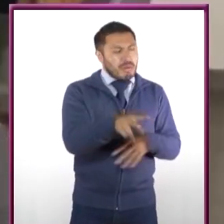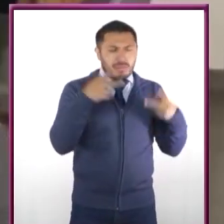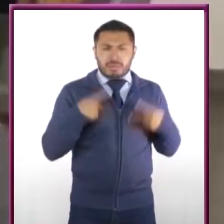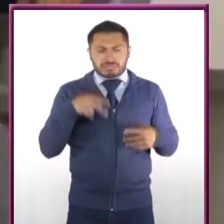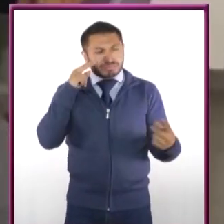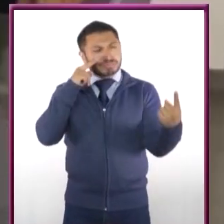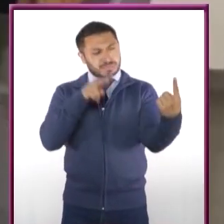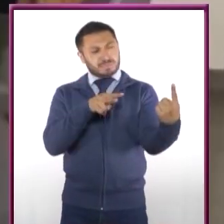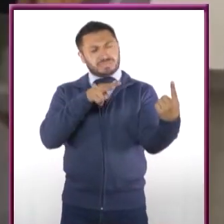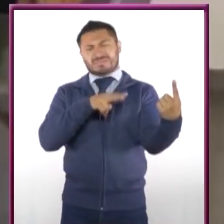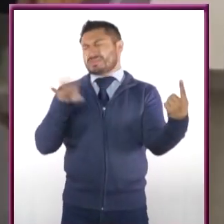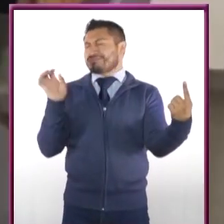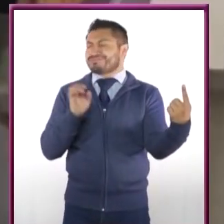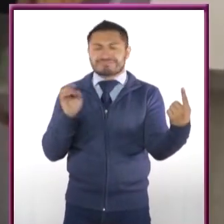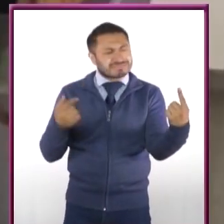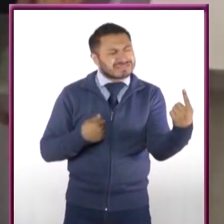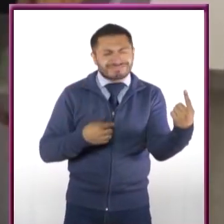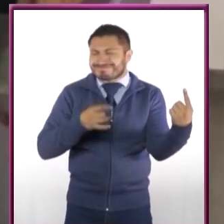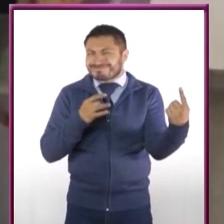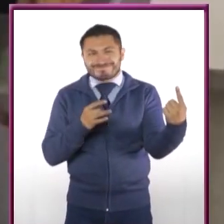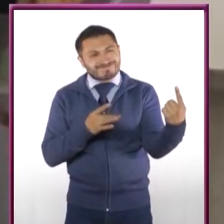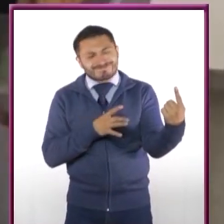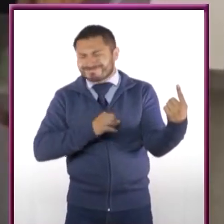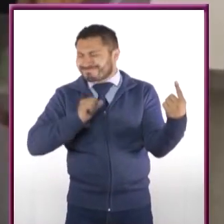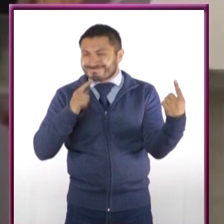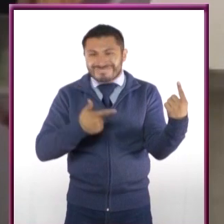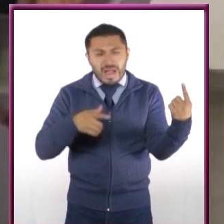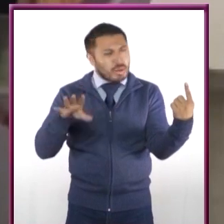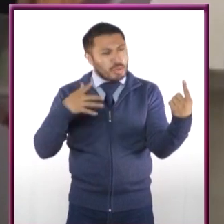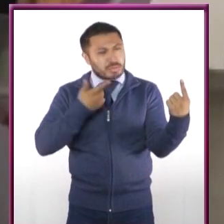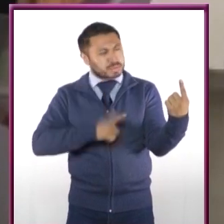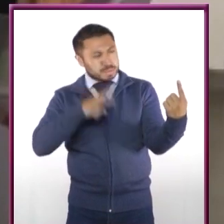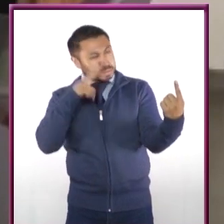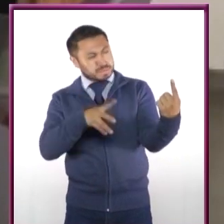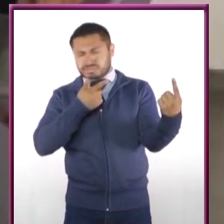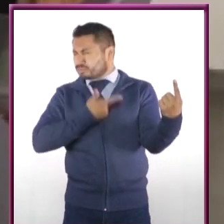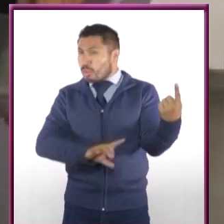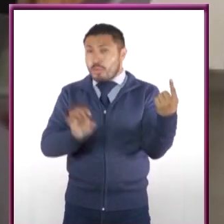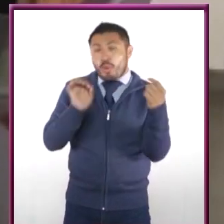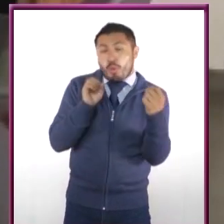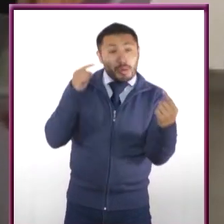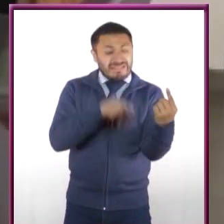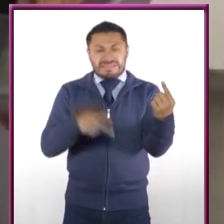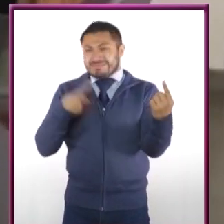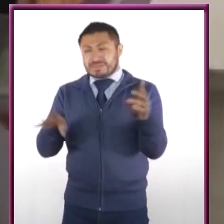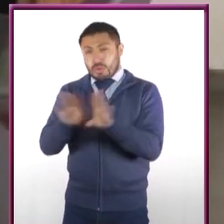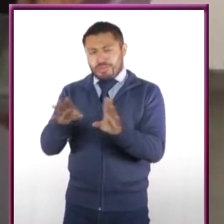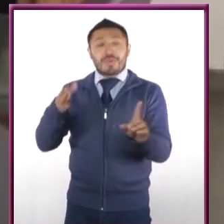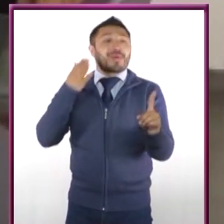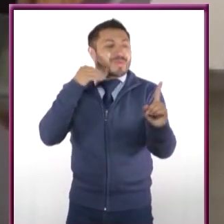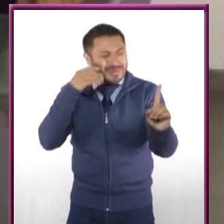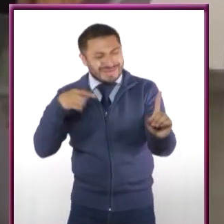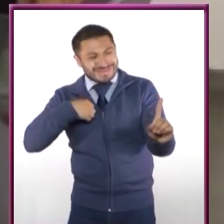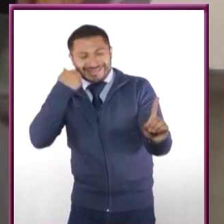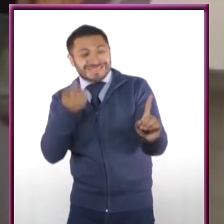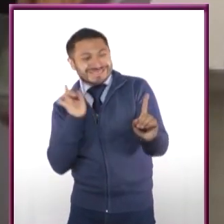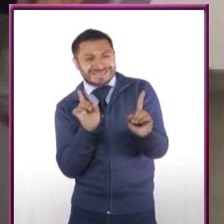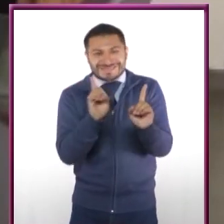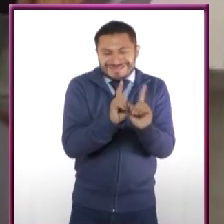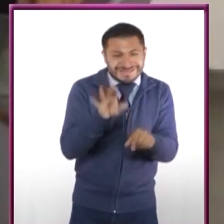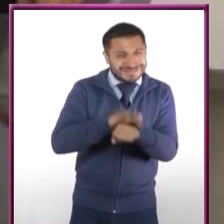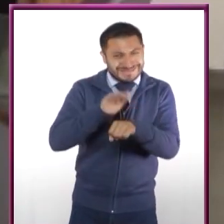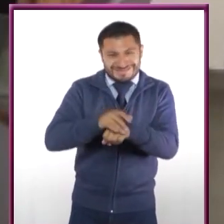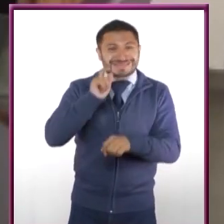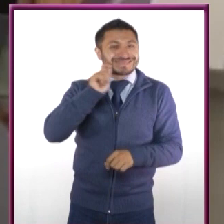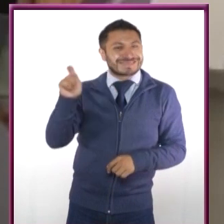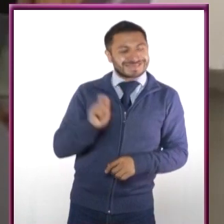una corazonada, pero hay algo en él, algo en ella que no me late mucho, ¿no? O no, es que esta persona se ve que es muy buena gente, yo quiero